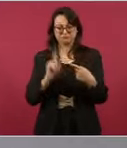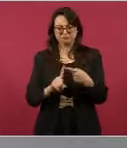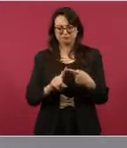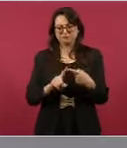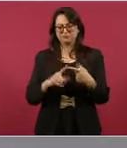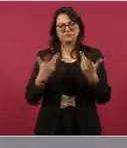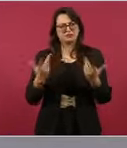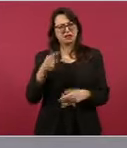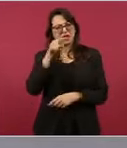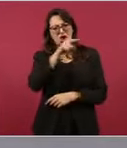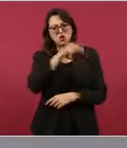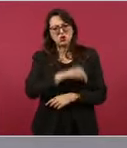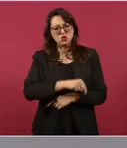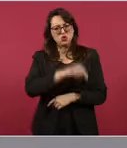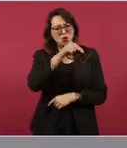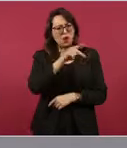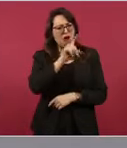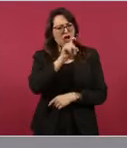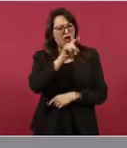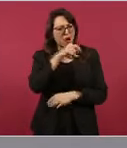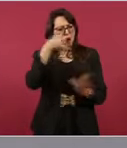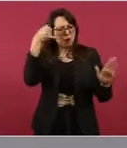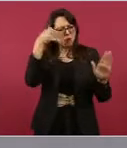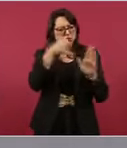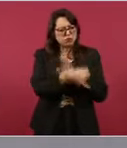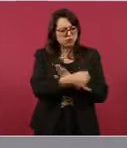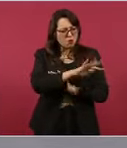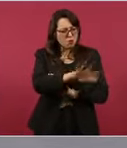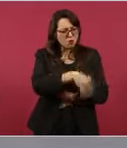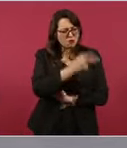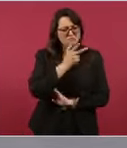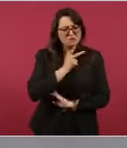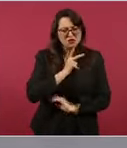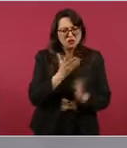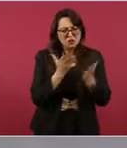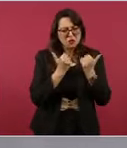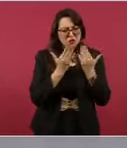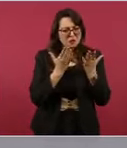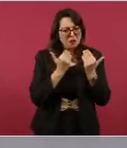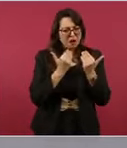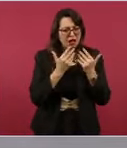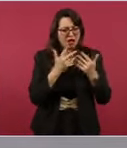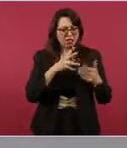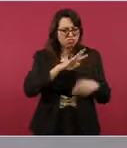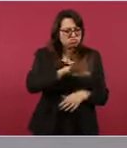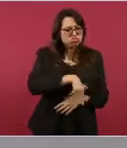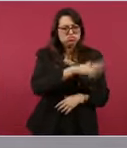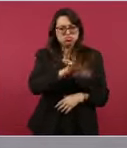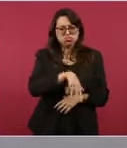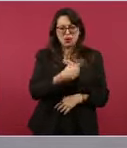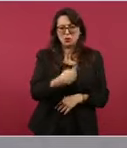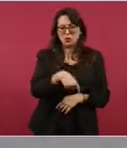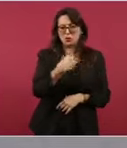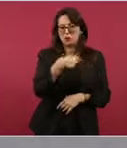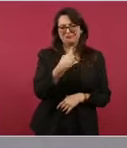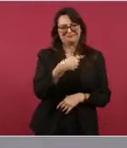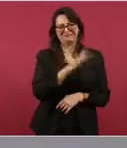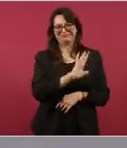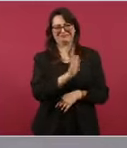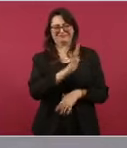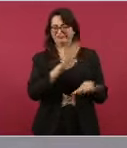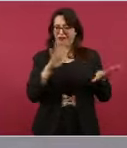en aguas profundas y reorientó los recursos hacia las aguas someras y las cuencas terrestres